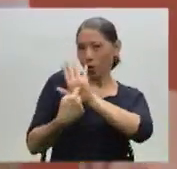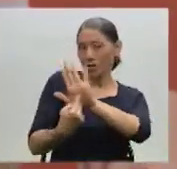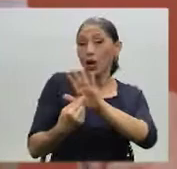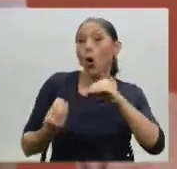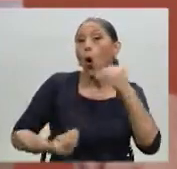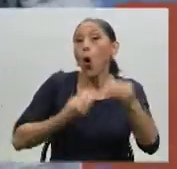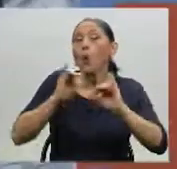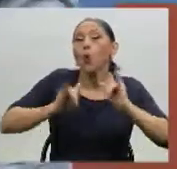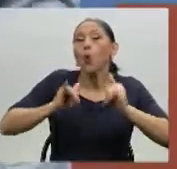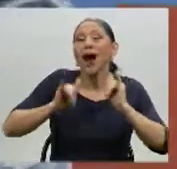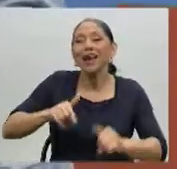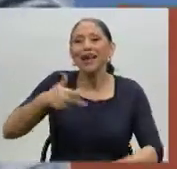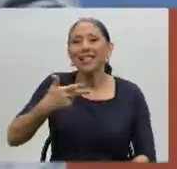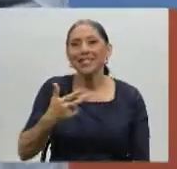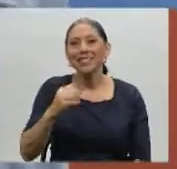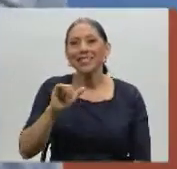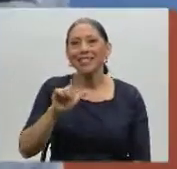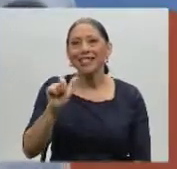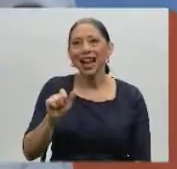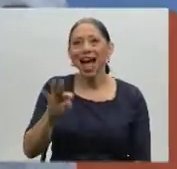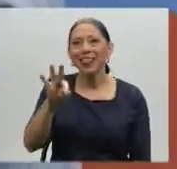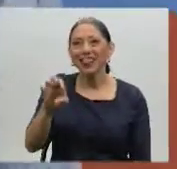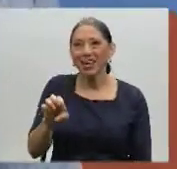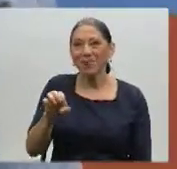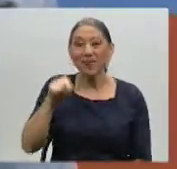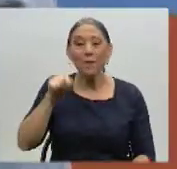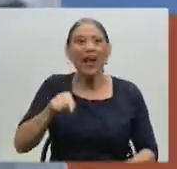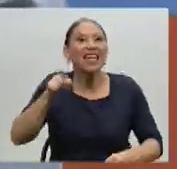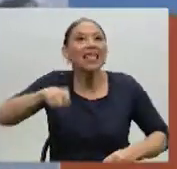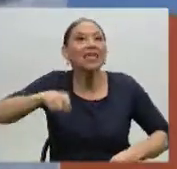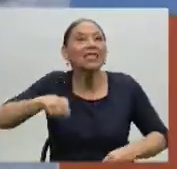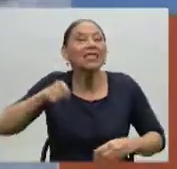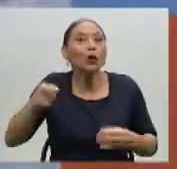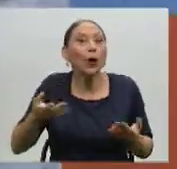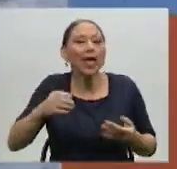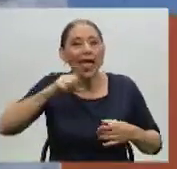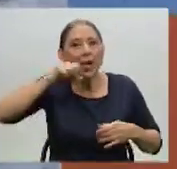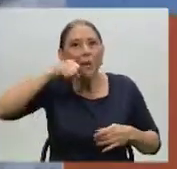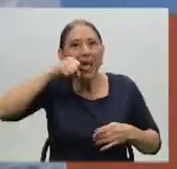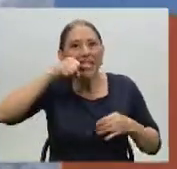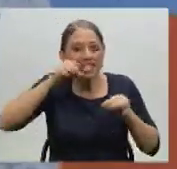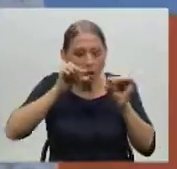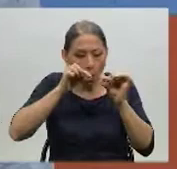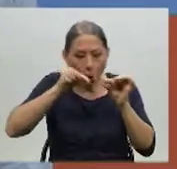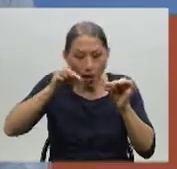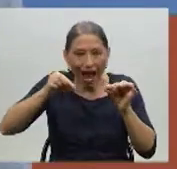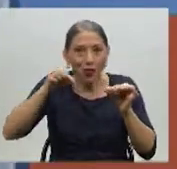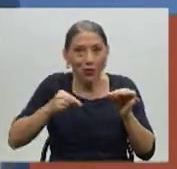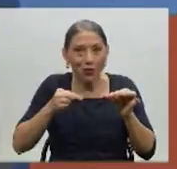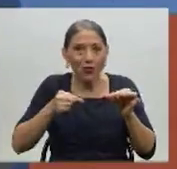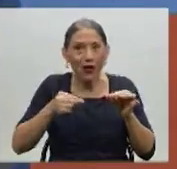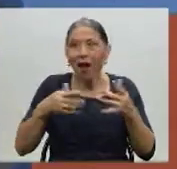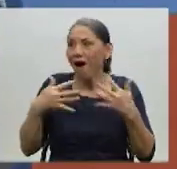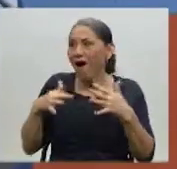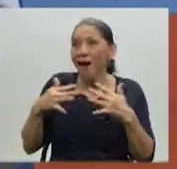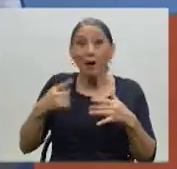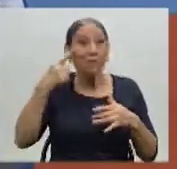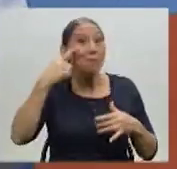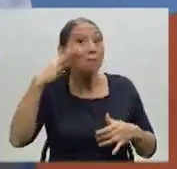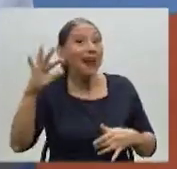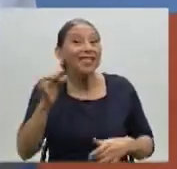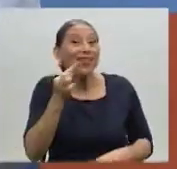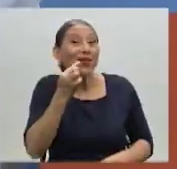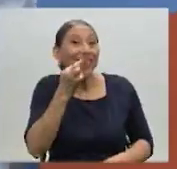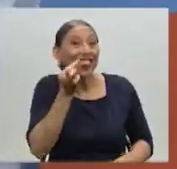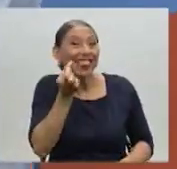jugar chilate. Para este juego vamos a usar granos de maíz. Okay. Ay, qué rico, nos los granito vamos a comer. Granito de maíz, así que parecen dientes,